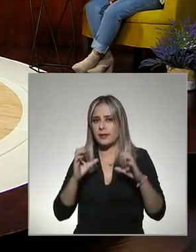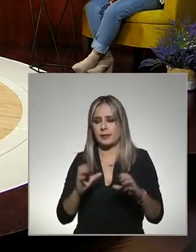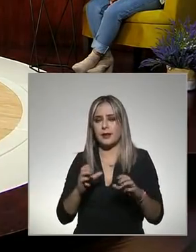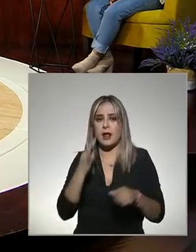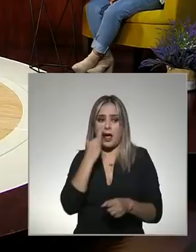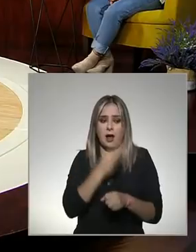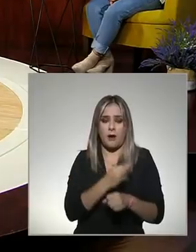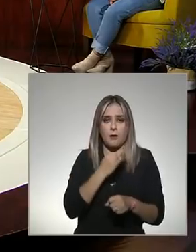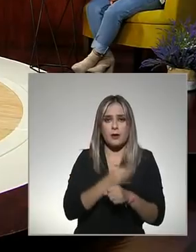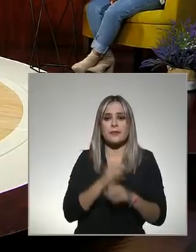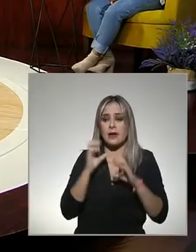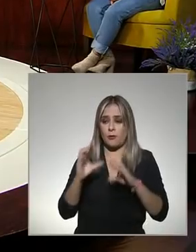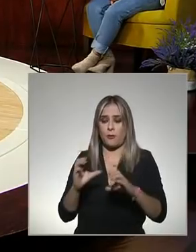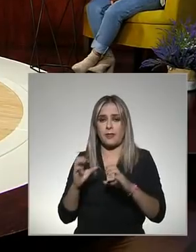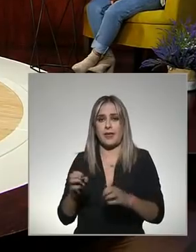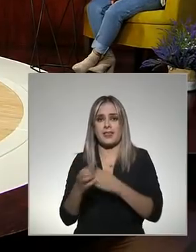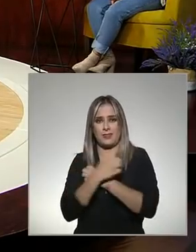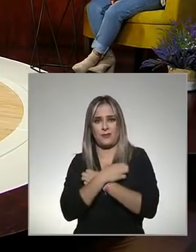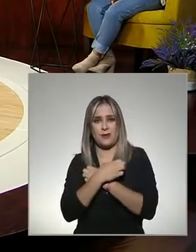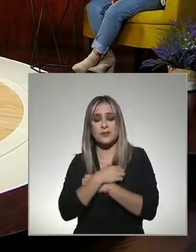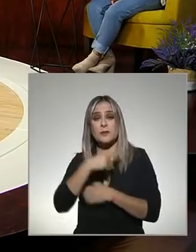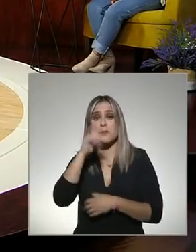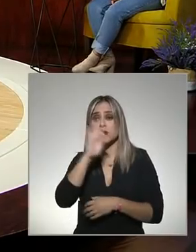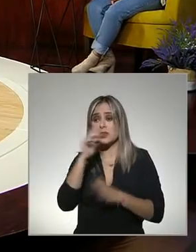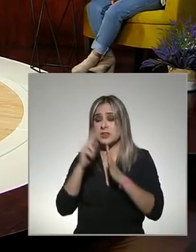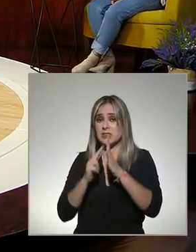ahorita estamos hablando de crianza, pero cuando no se tienen